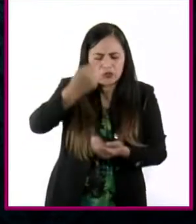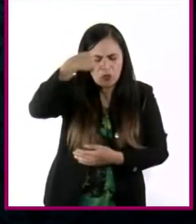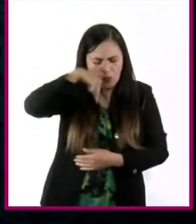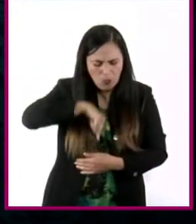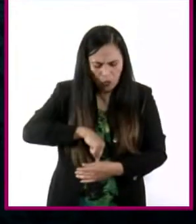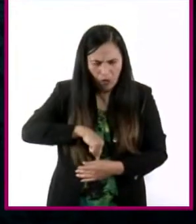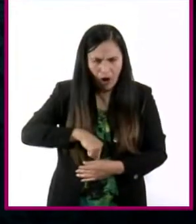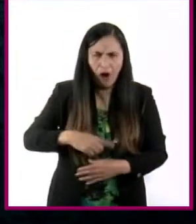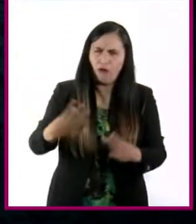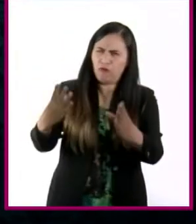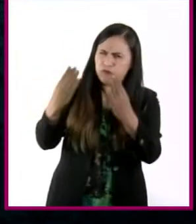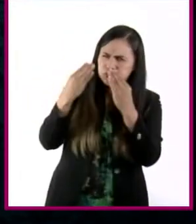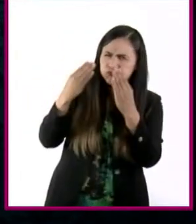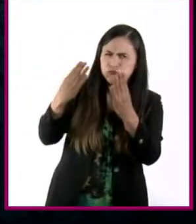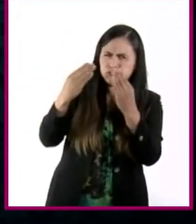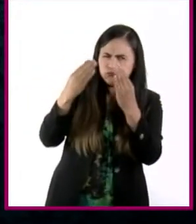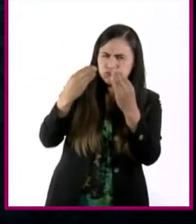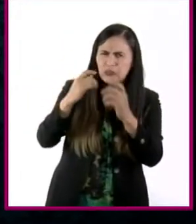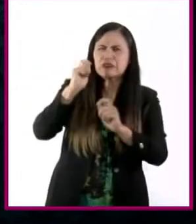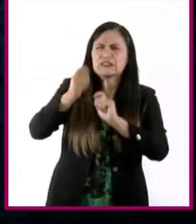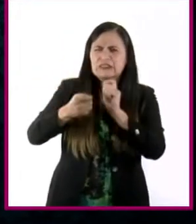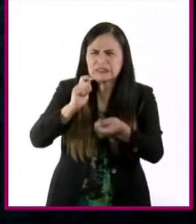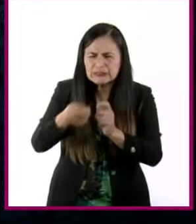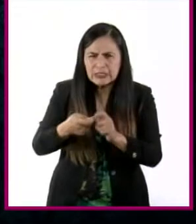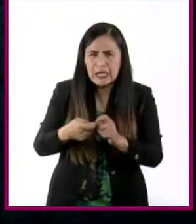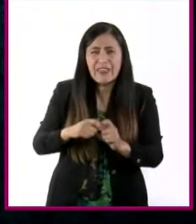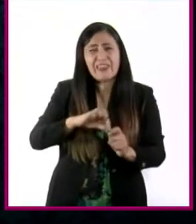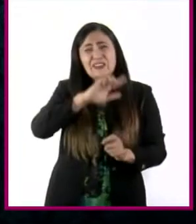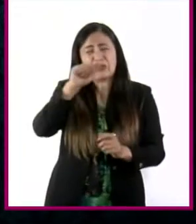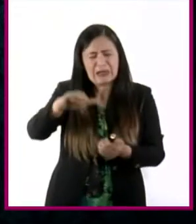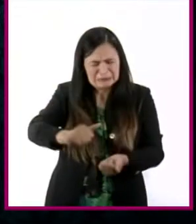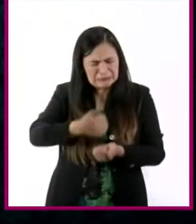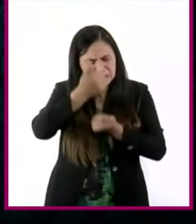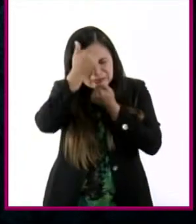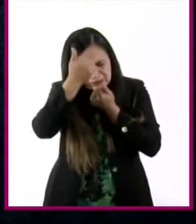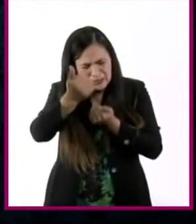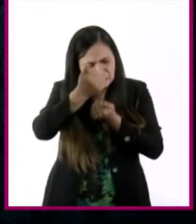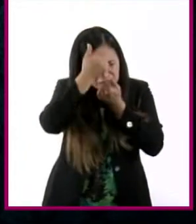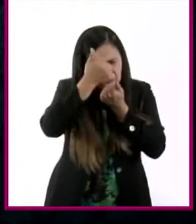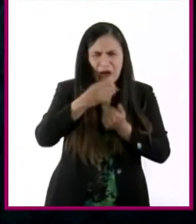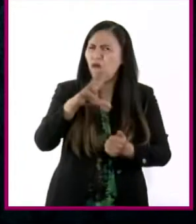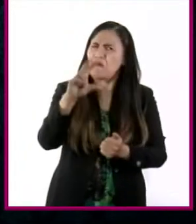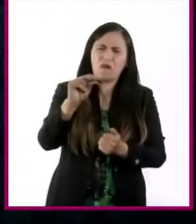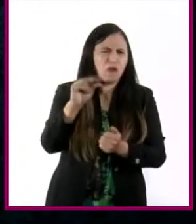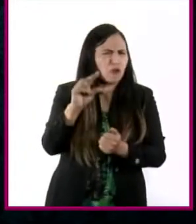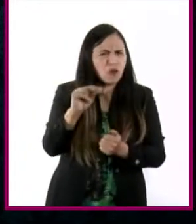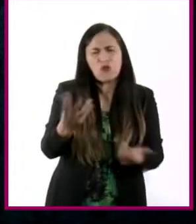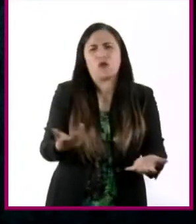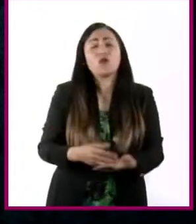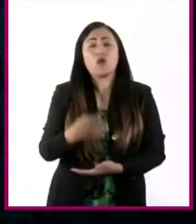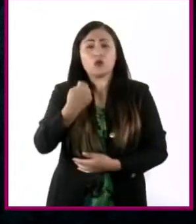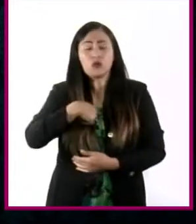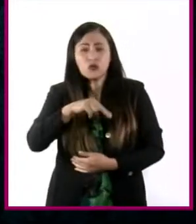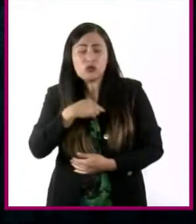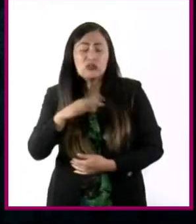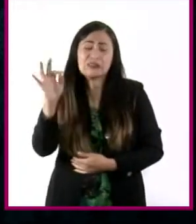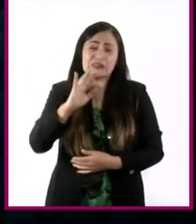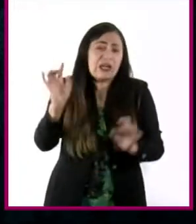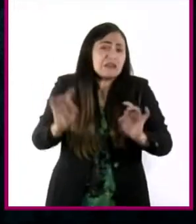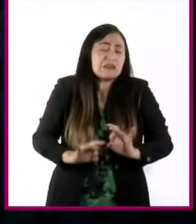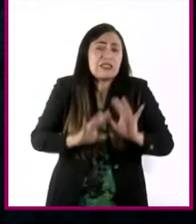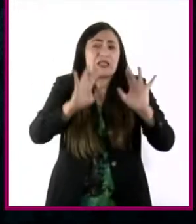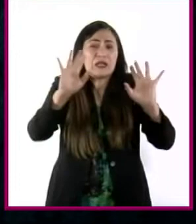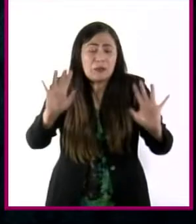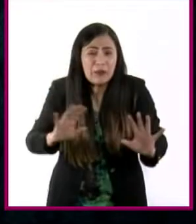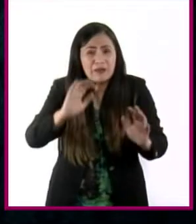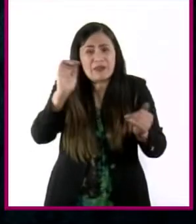enseñanzas eran esas? Nunca lamentarnos gratuitamente. Y si uno quiere expresar la grande e inevitable derrota que nos espera